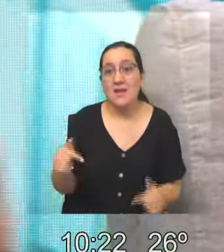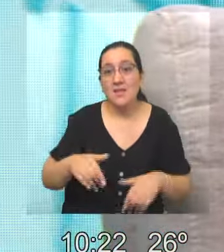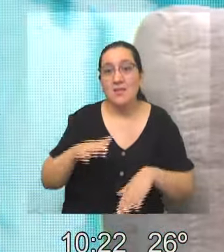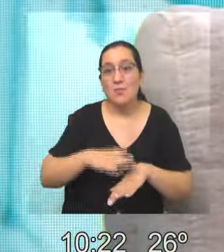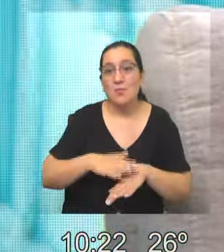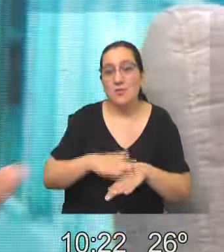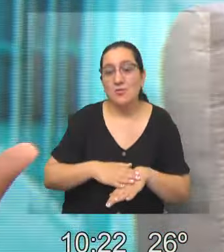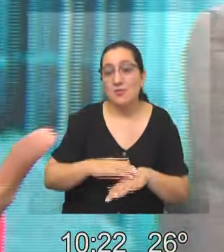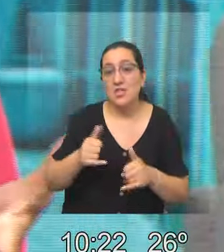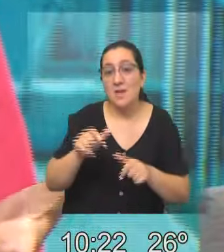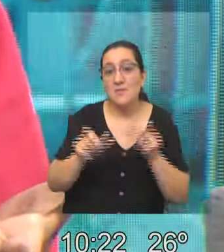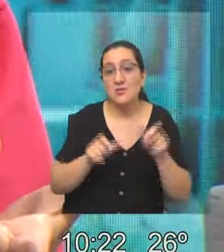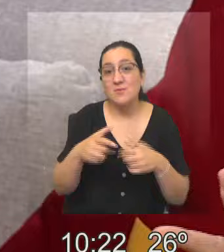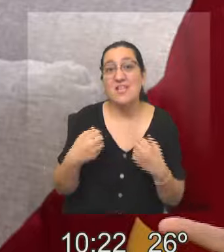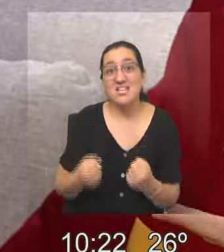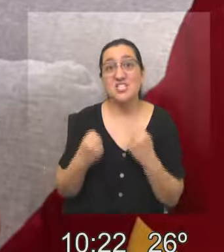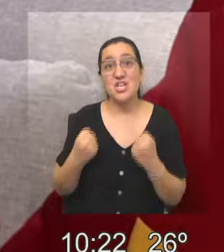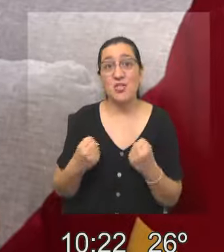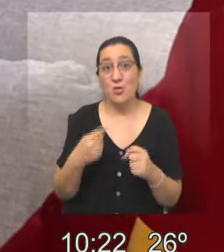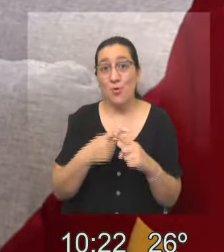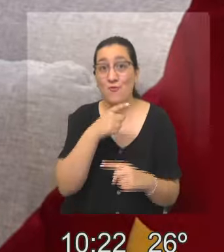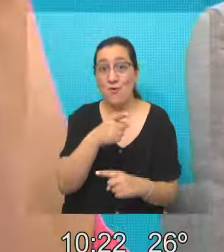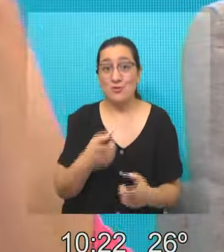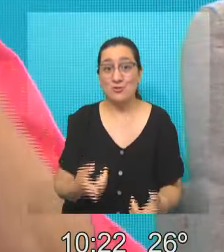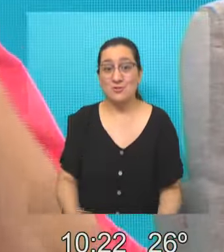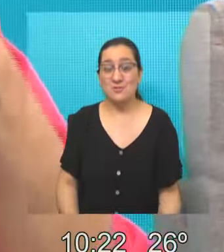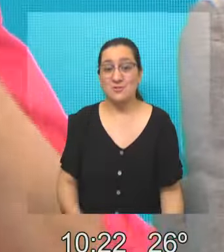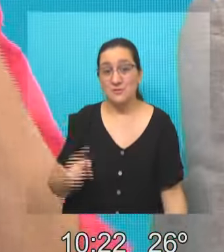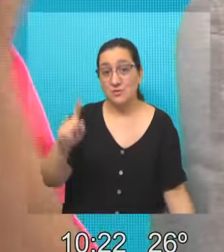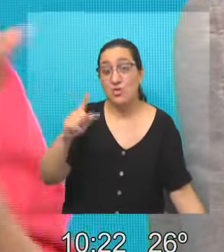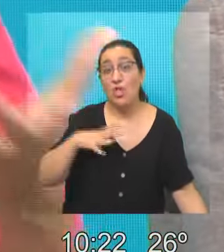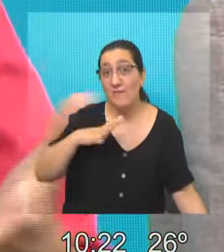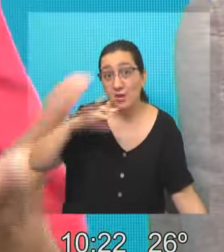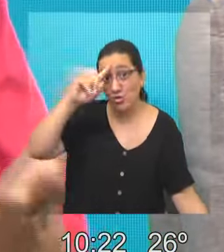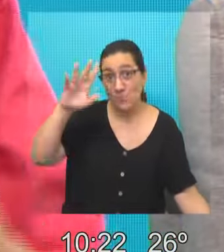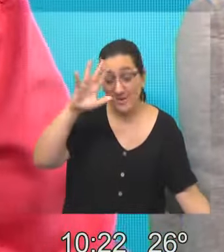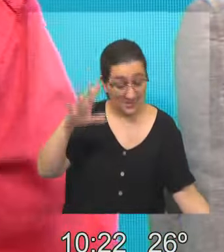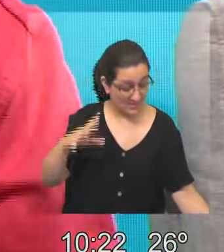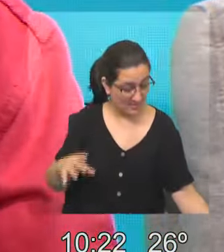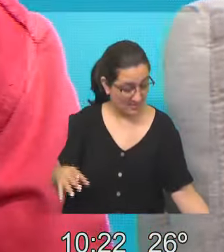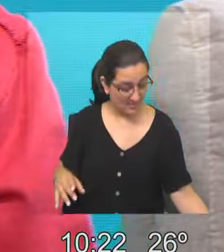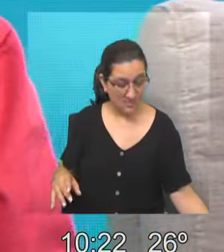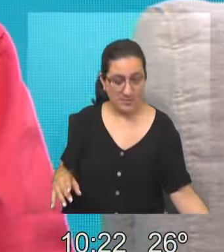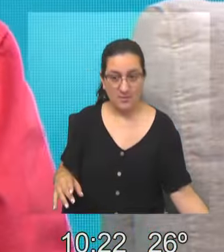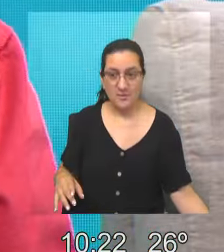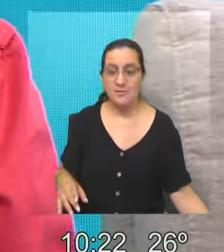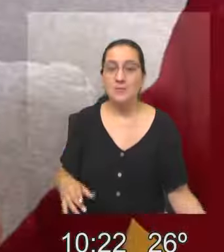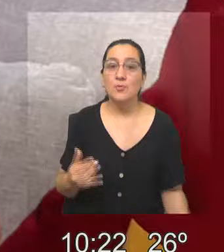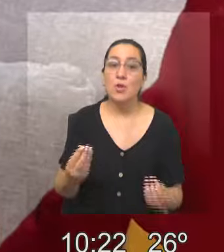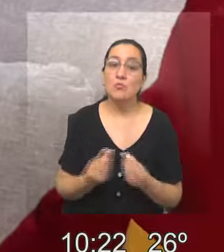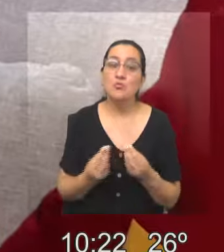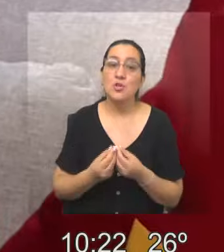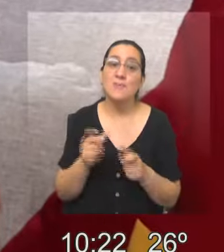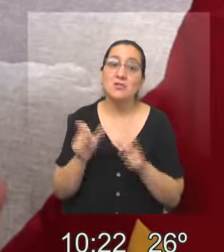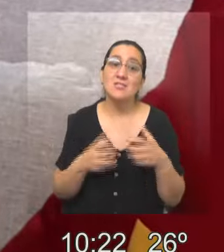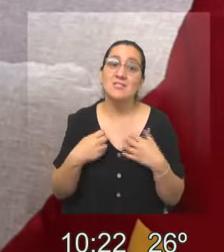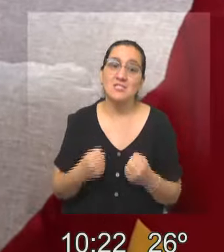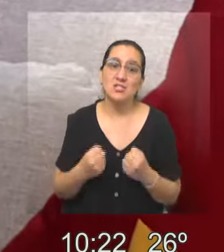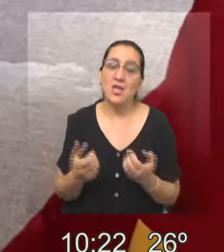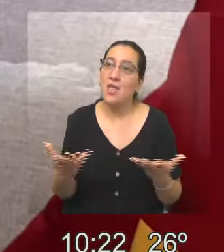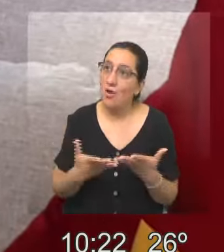campeonato ya hay gente que está hinchando por vos. Claro. Vos no lo podés imaginar todavía, pero cuando esto salga al aire ya va a haber gente de hincha tuya. Y hoy en día lo pienso y